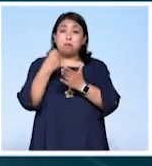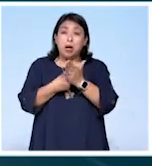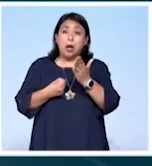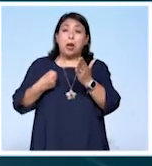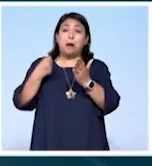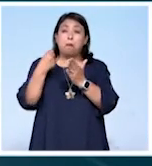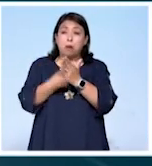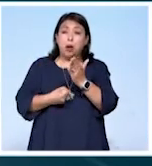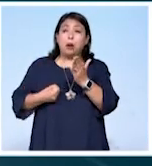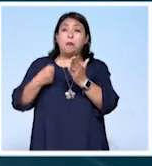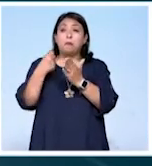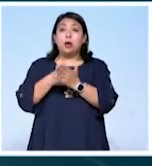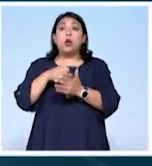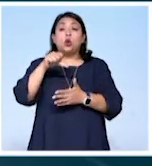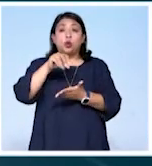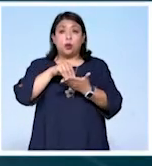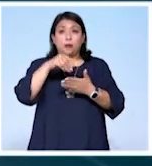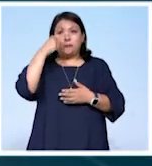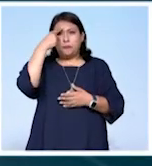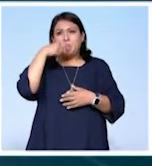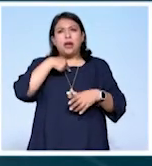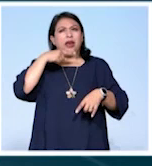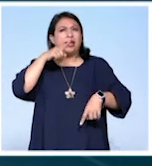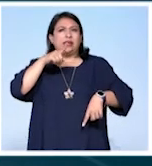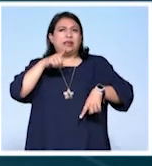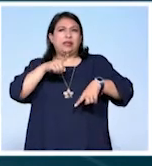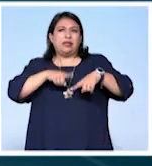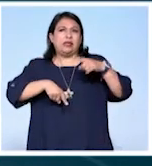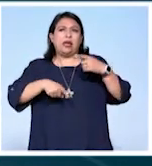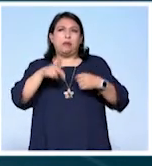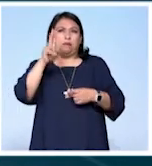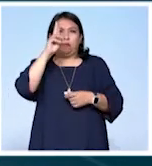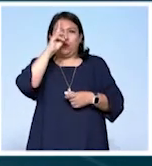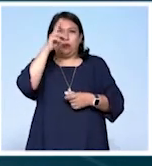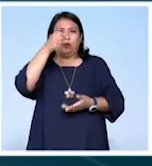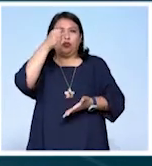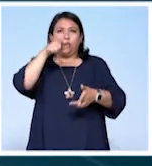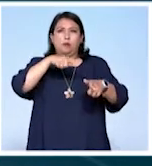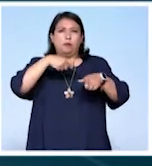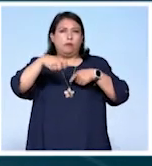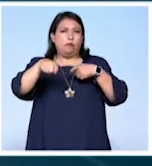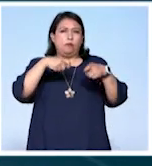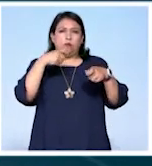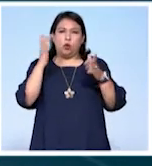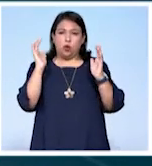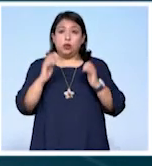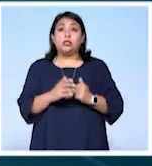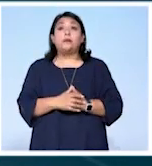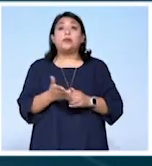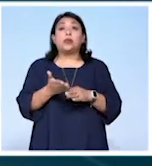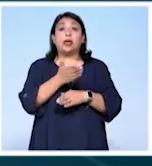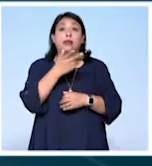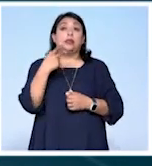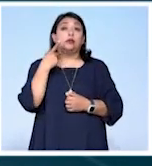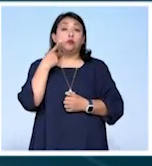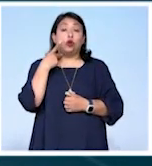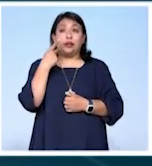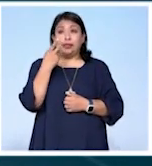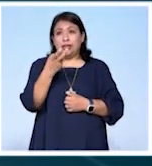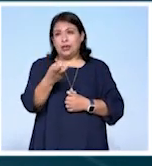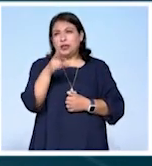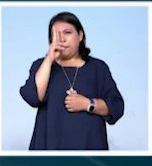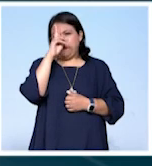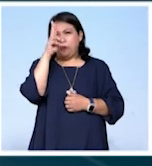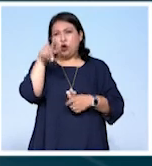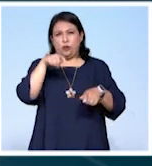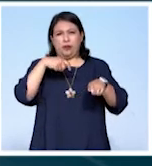y sigue peleando hoy en día para que les quiten esta prohibición de las bolsas de plástico. Antes de esta política de prohibir